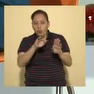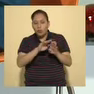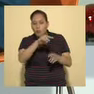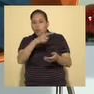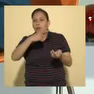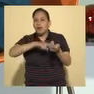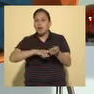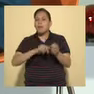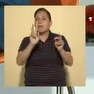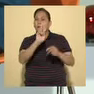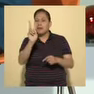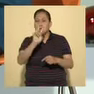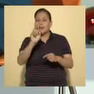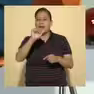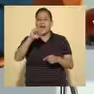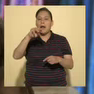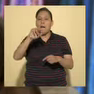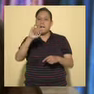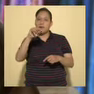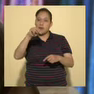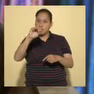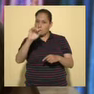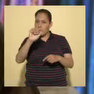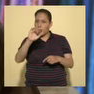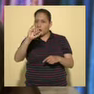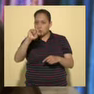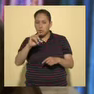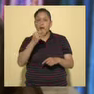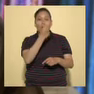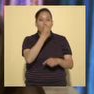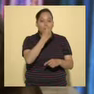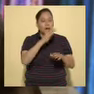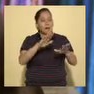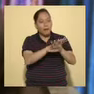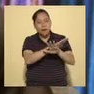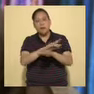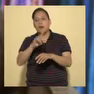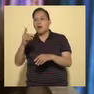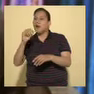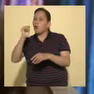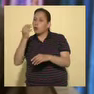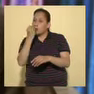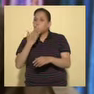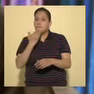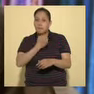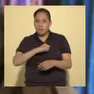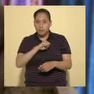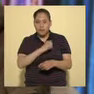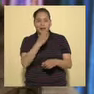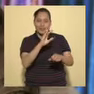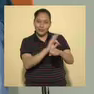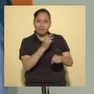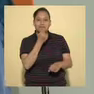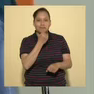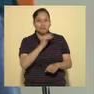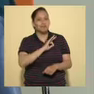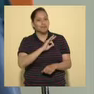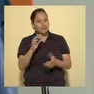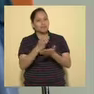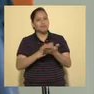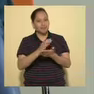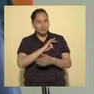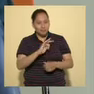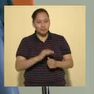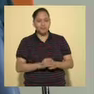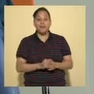la proteína en la dieta y se corrige el problema. ¡Qué maravilla! Entonces qué maravilla. Es una maravilla. Qué bueno saberlo. Sí. Entonces aquí el punto